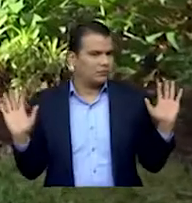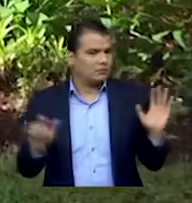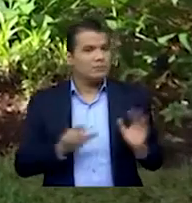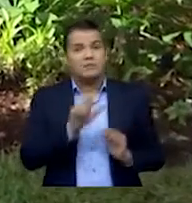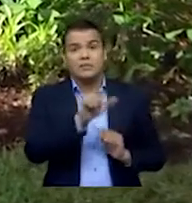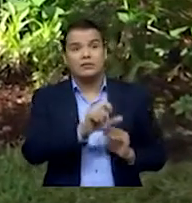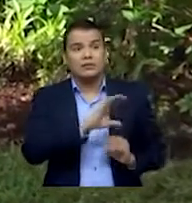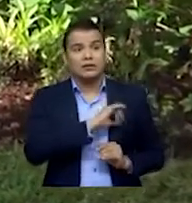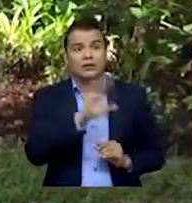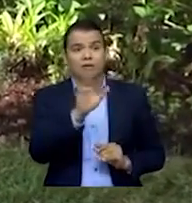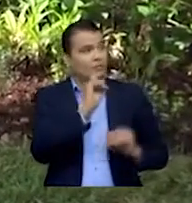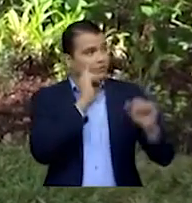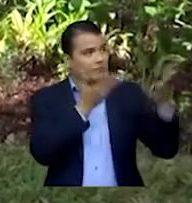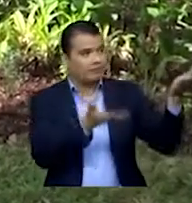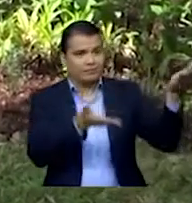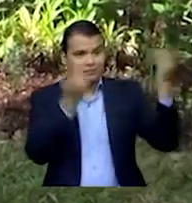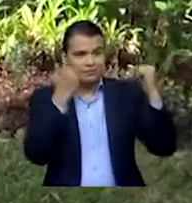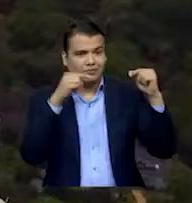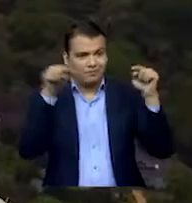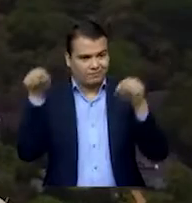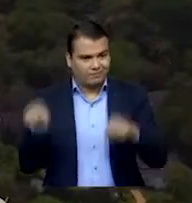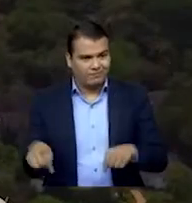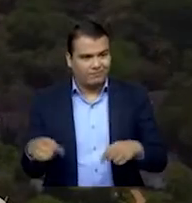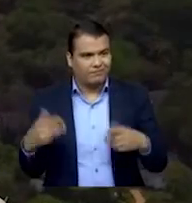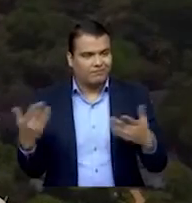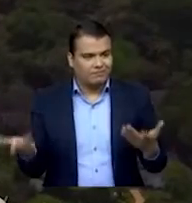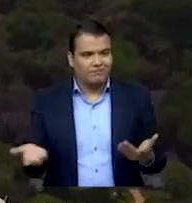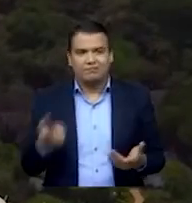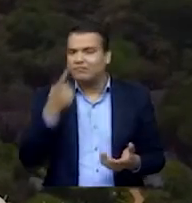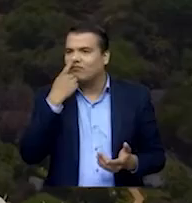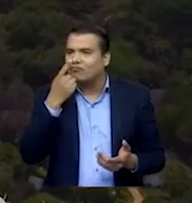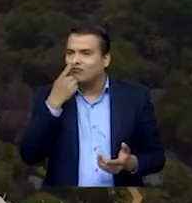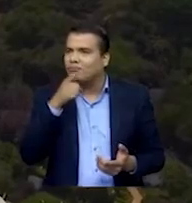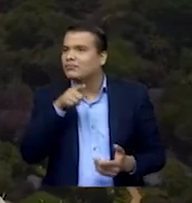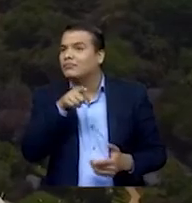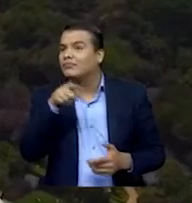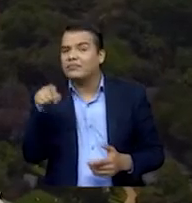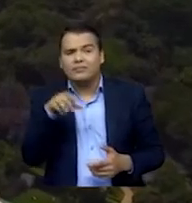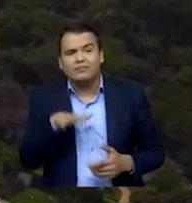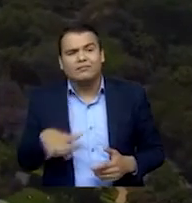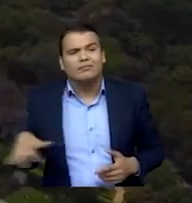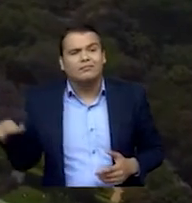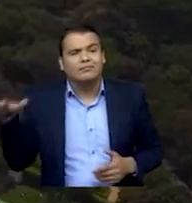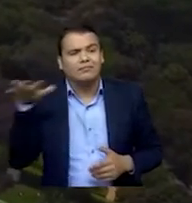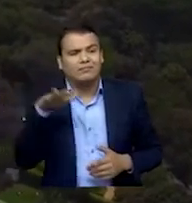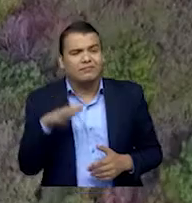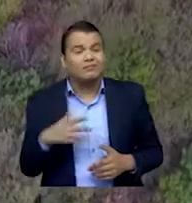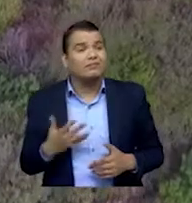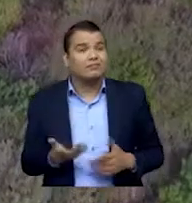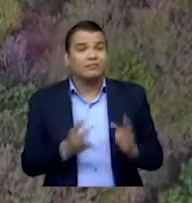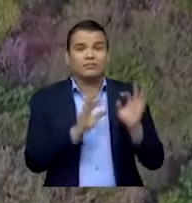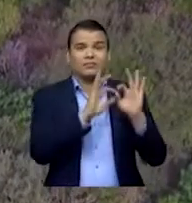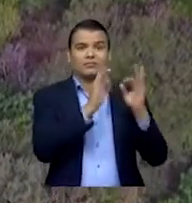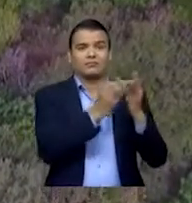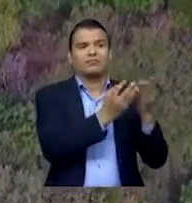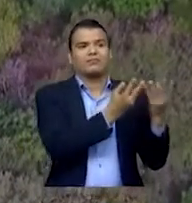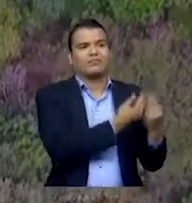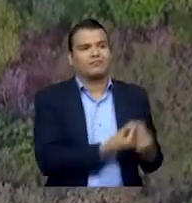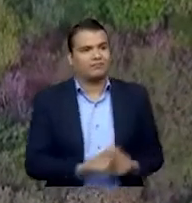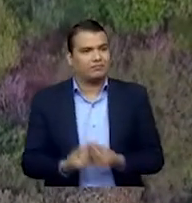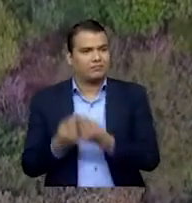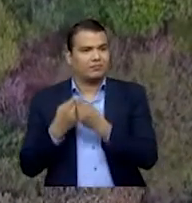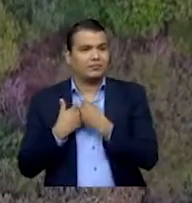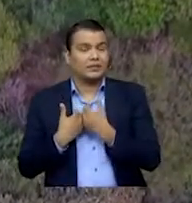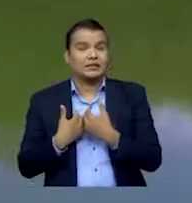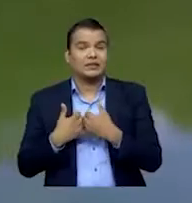personas de la ciudad vengan aquí a este parque en la comuna 22 al sur de la ciudad vengan con sus familias ahora que se